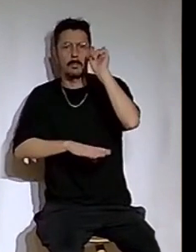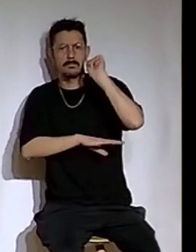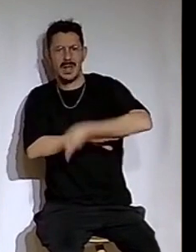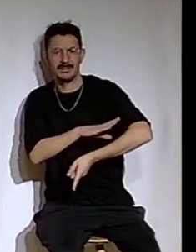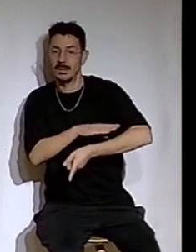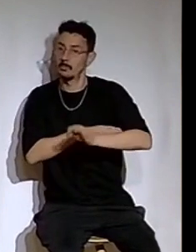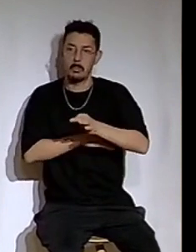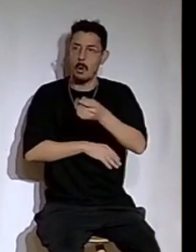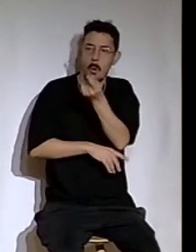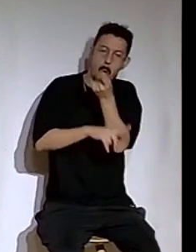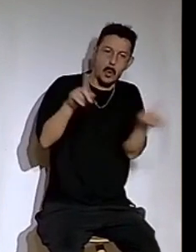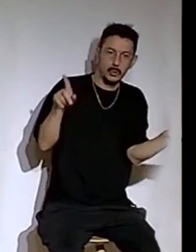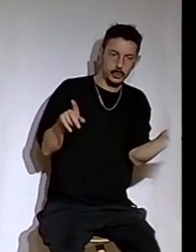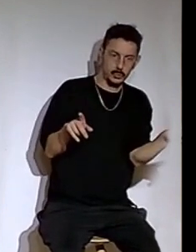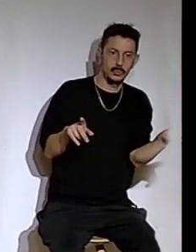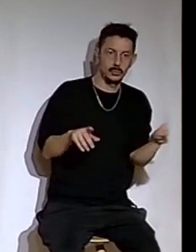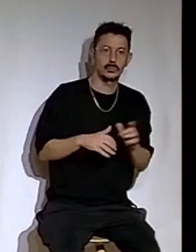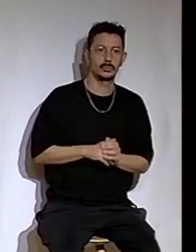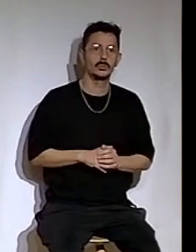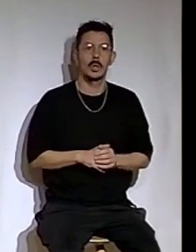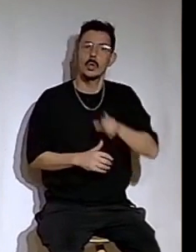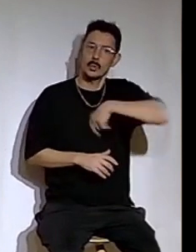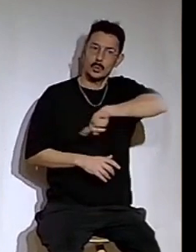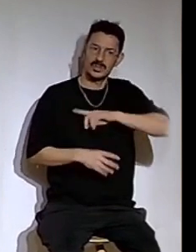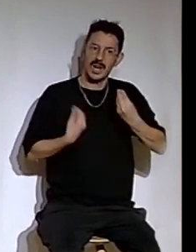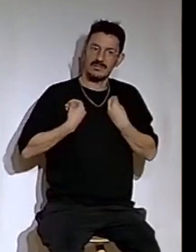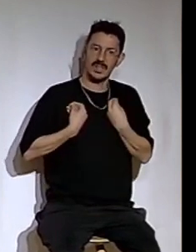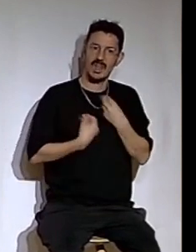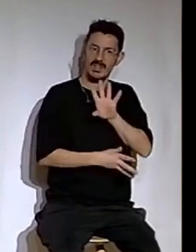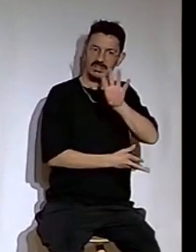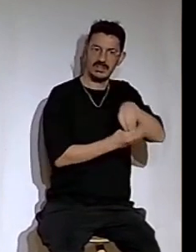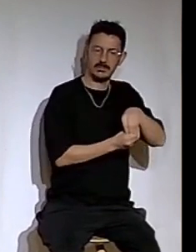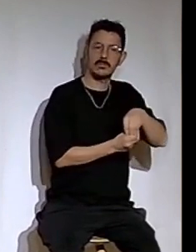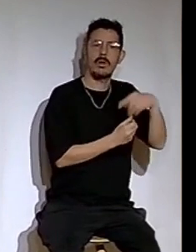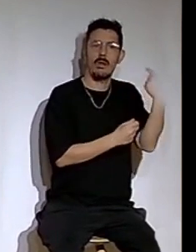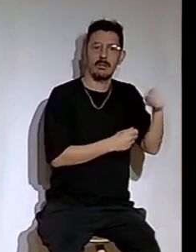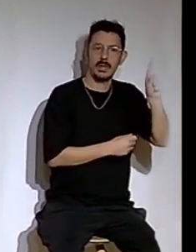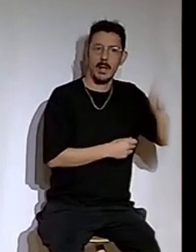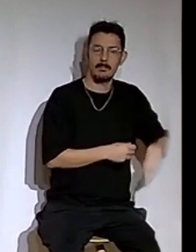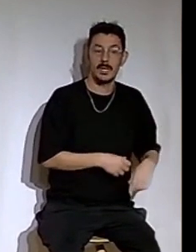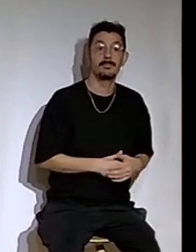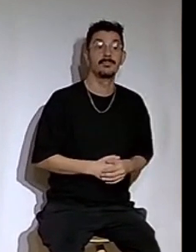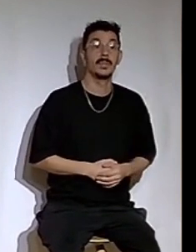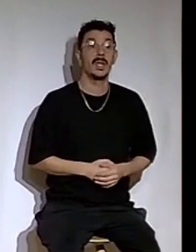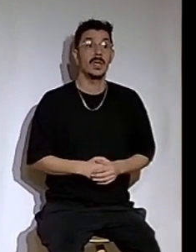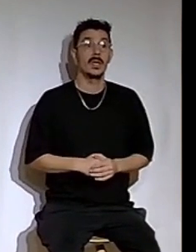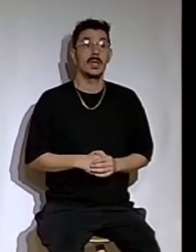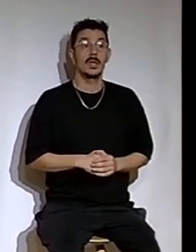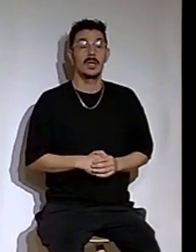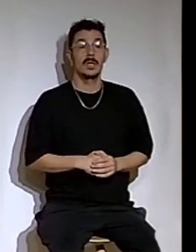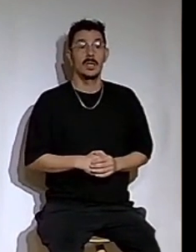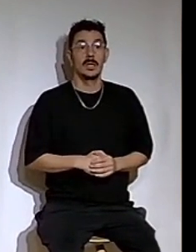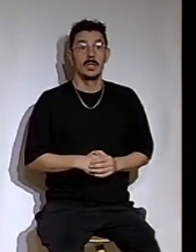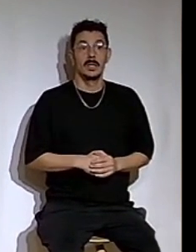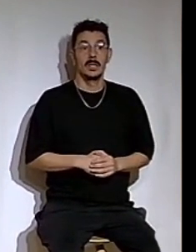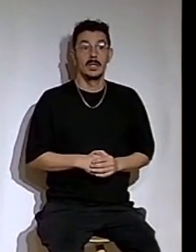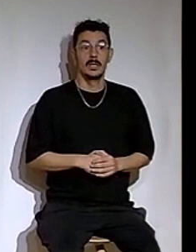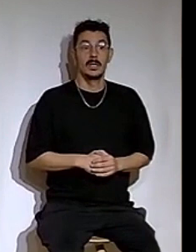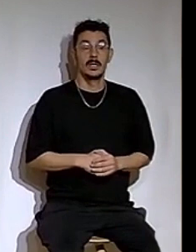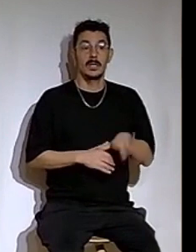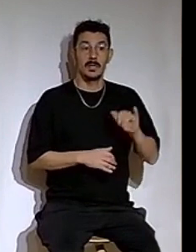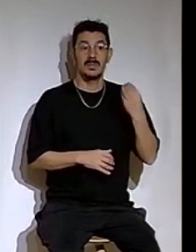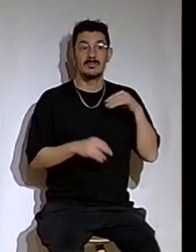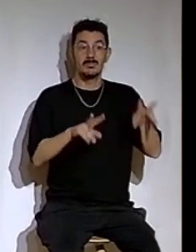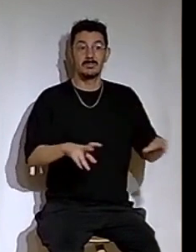más conocidos pero que forman parte de nuestras vidas y esto también lo lo bueno lo conectamos